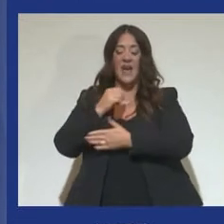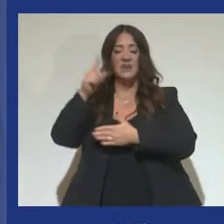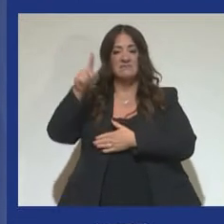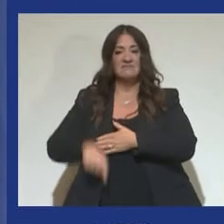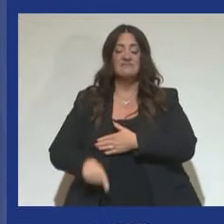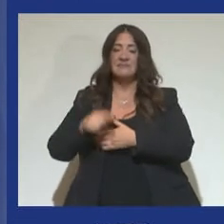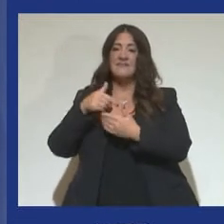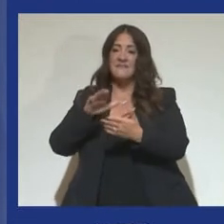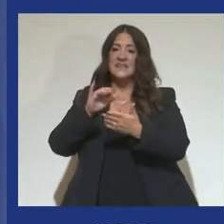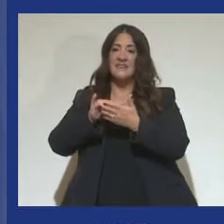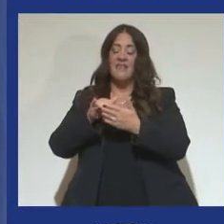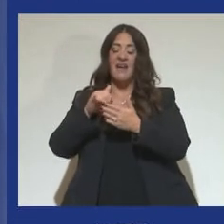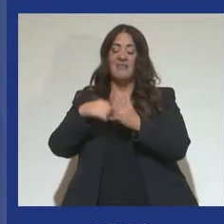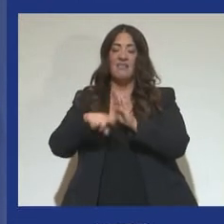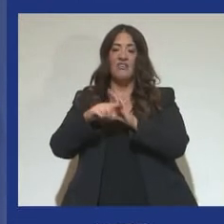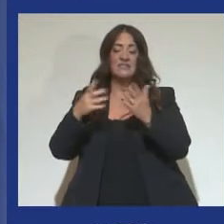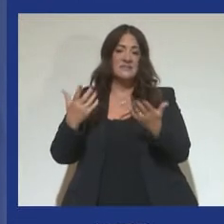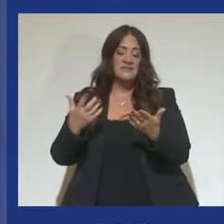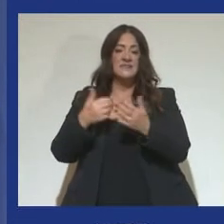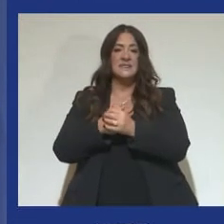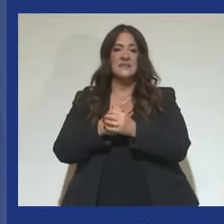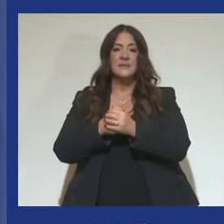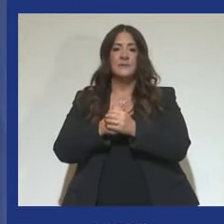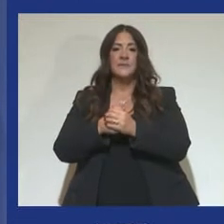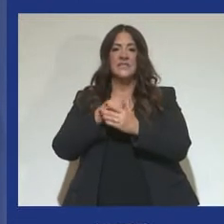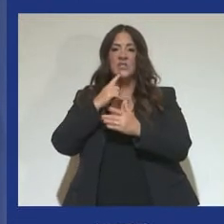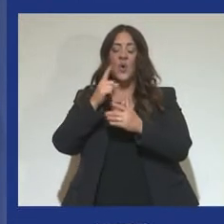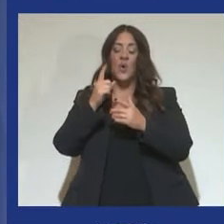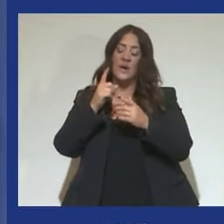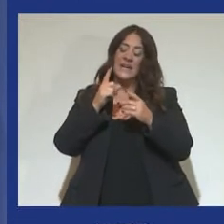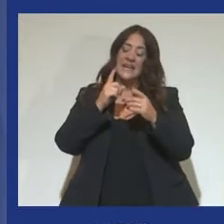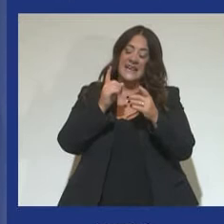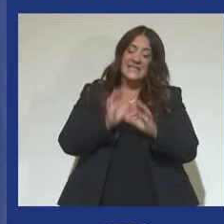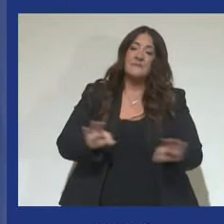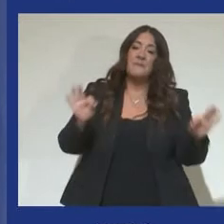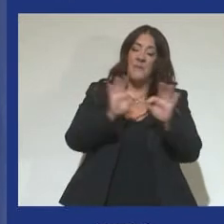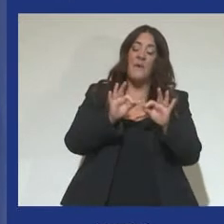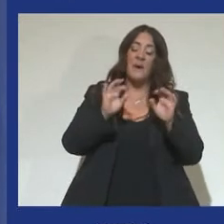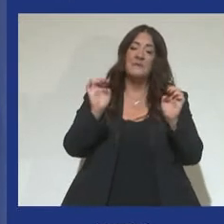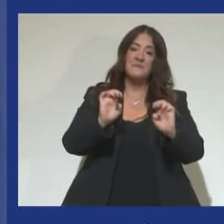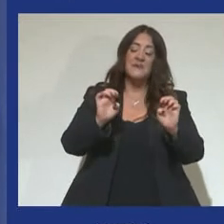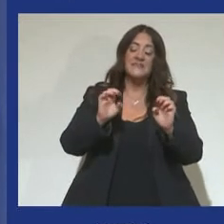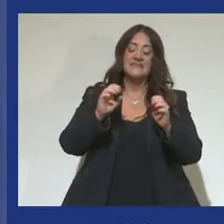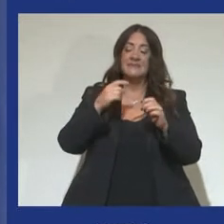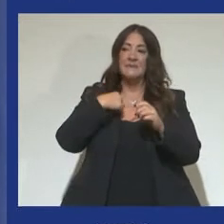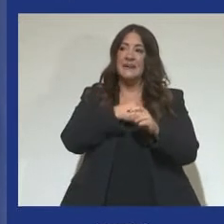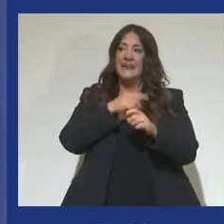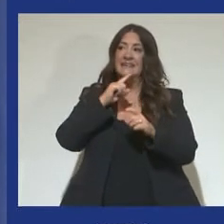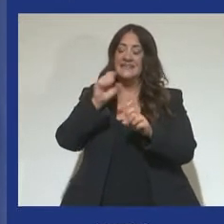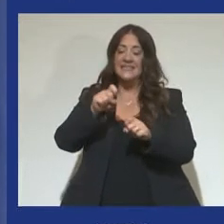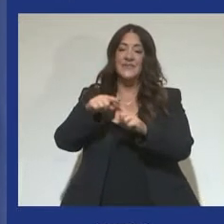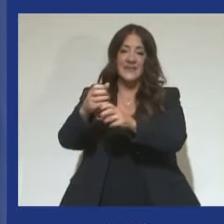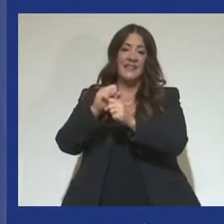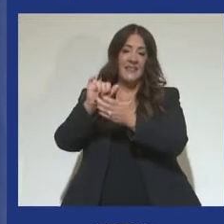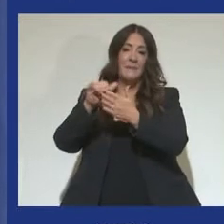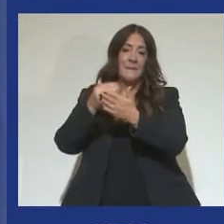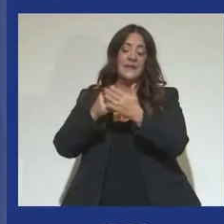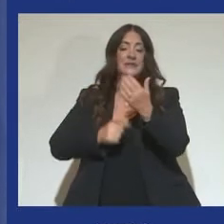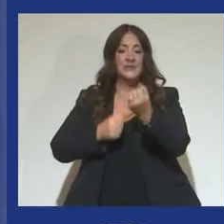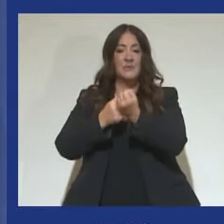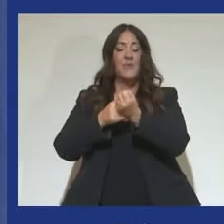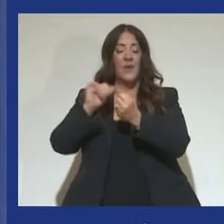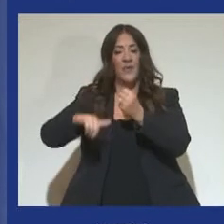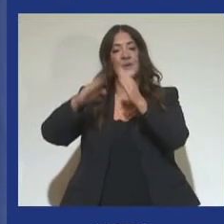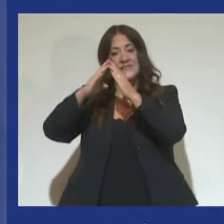todos ellos y esa es la respuesta a si hay alguien que necesita más urgentemente esto aparte de lo que ya hemos recibido eso sería en esa